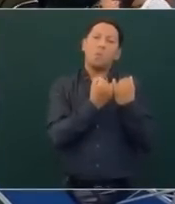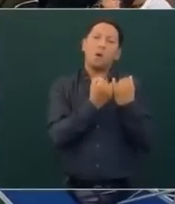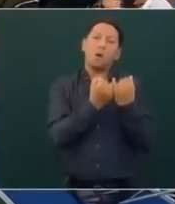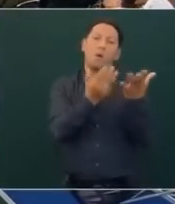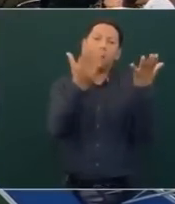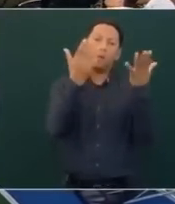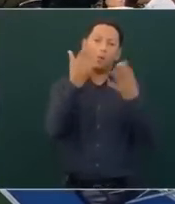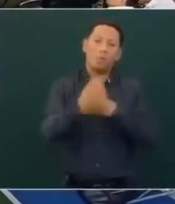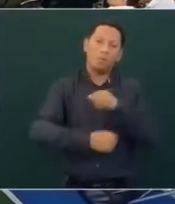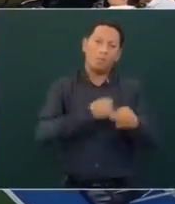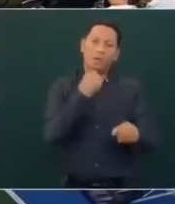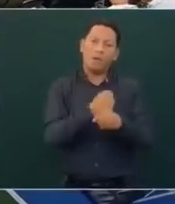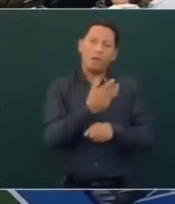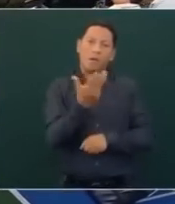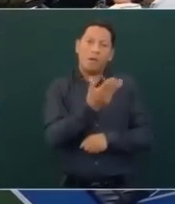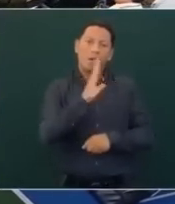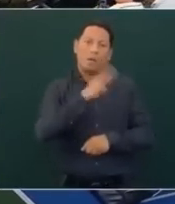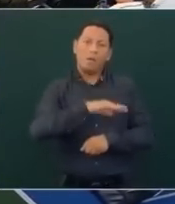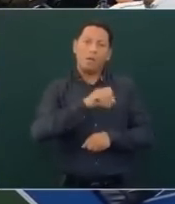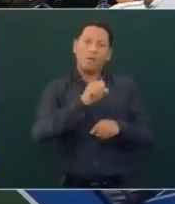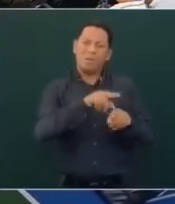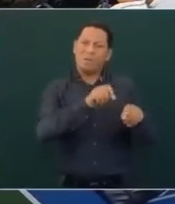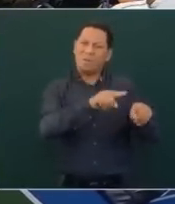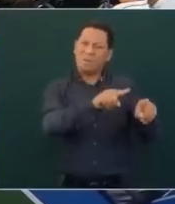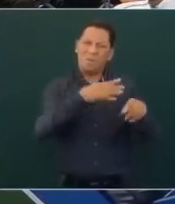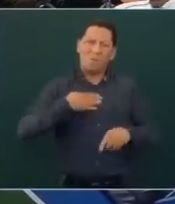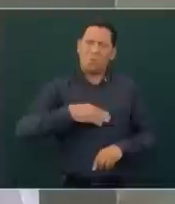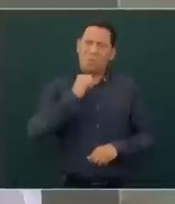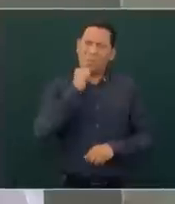régimen de opresión, de injusticias,